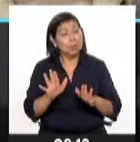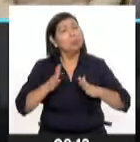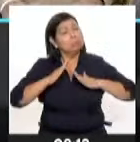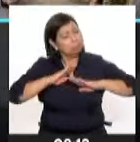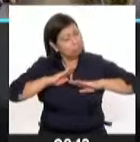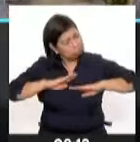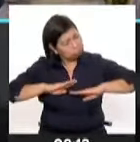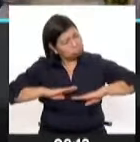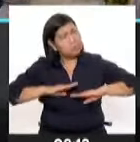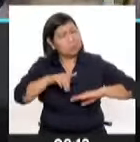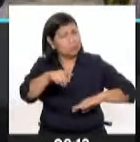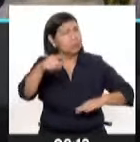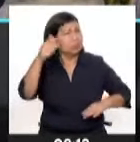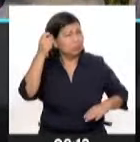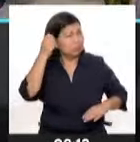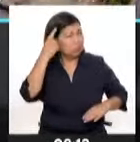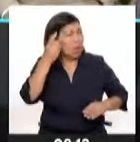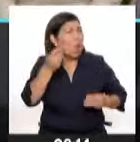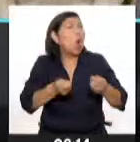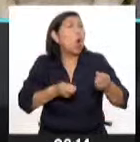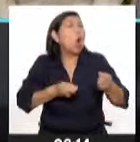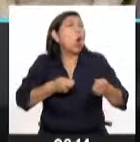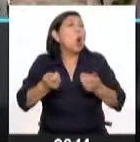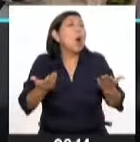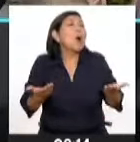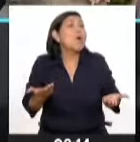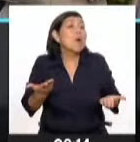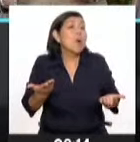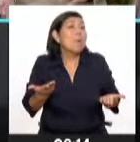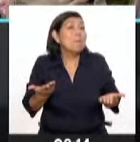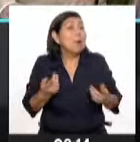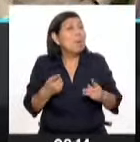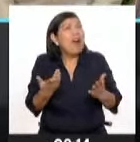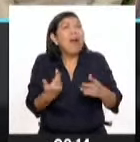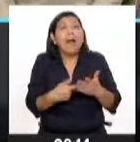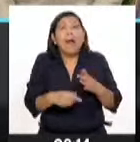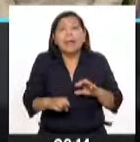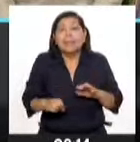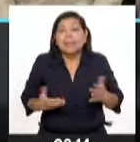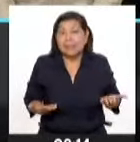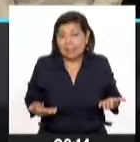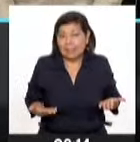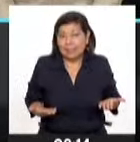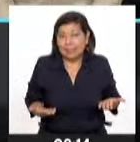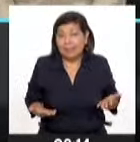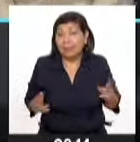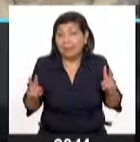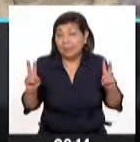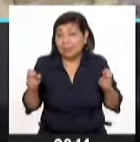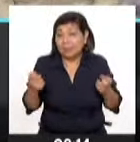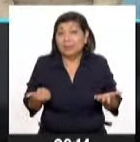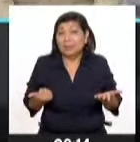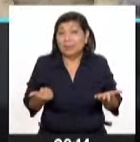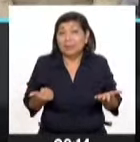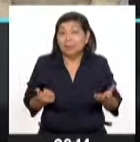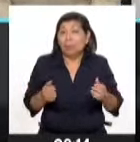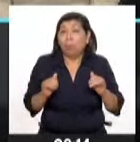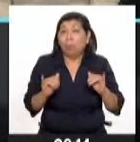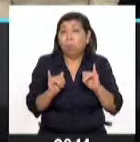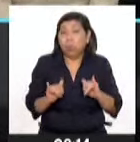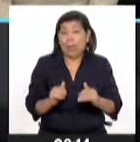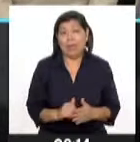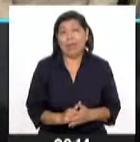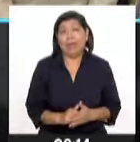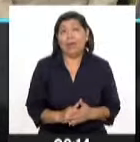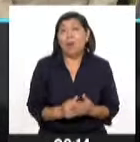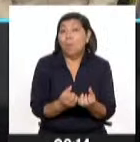y entender que esto hay que manejarlo de un, de un aspecto técnico, ¿no? El tema de las FP se ha politizado un montón